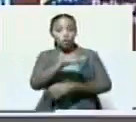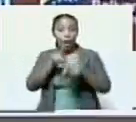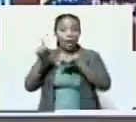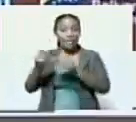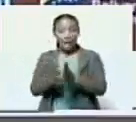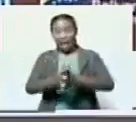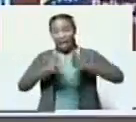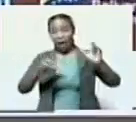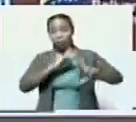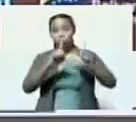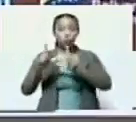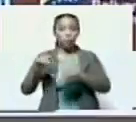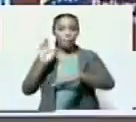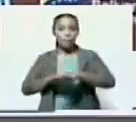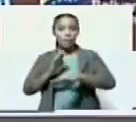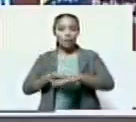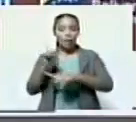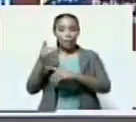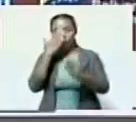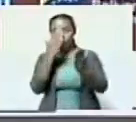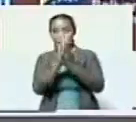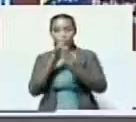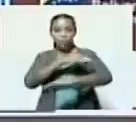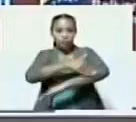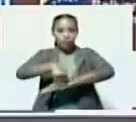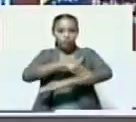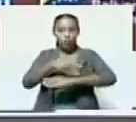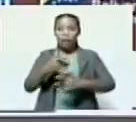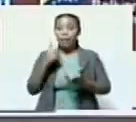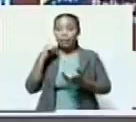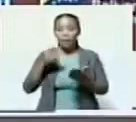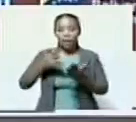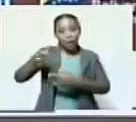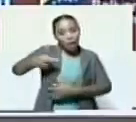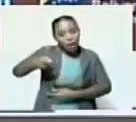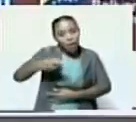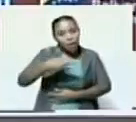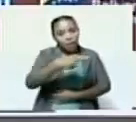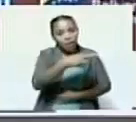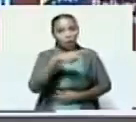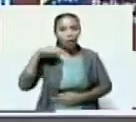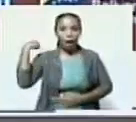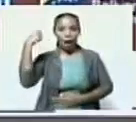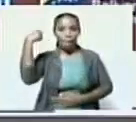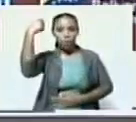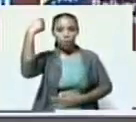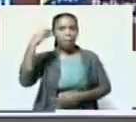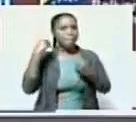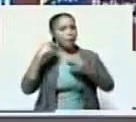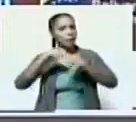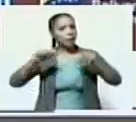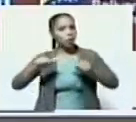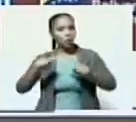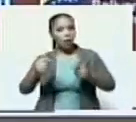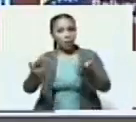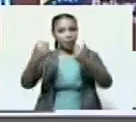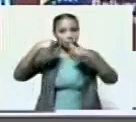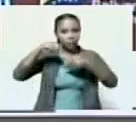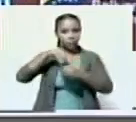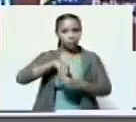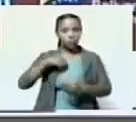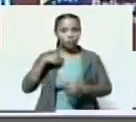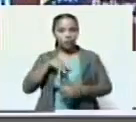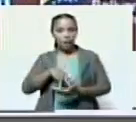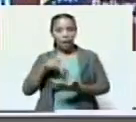logística que es pasada a través de la frontera, a través del río Arauca, para territorio venezolano, para